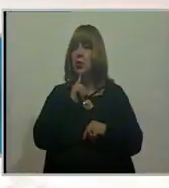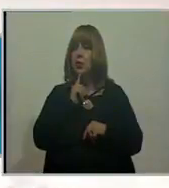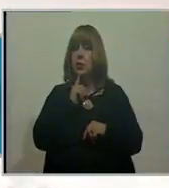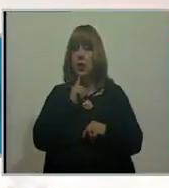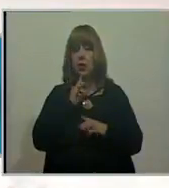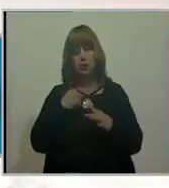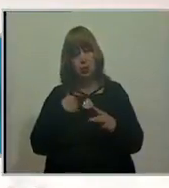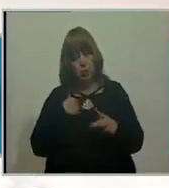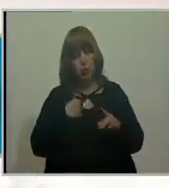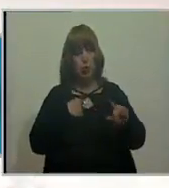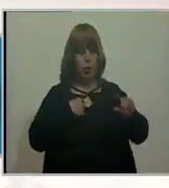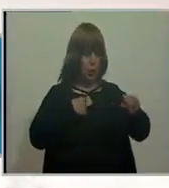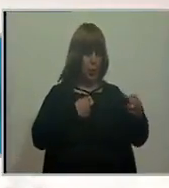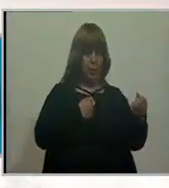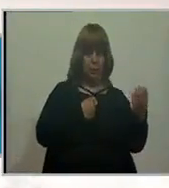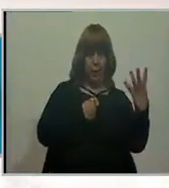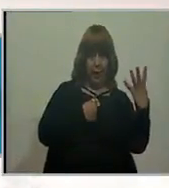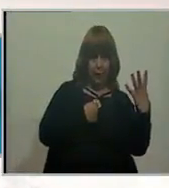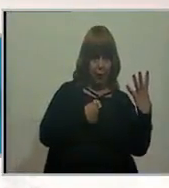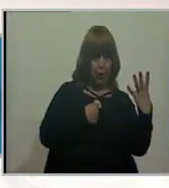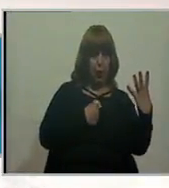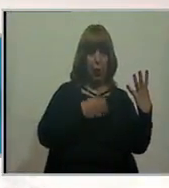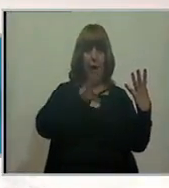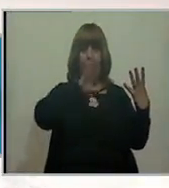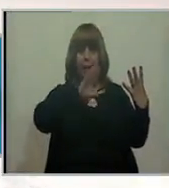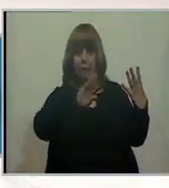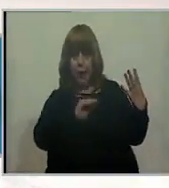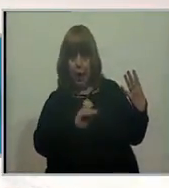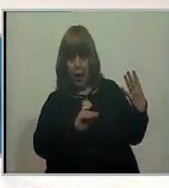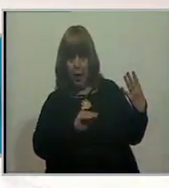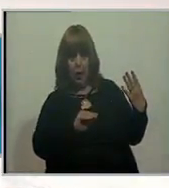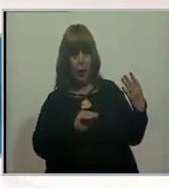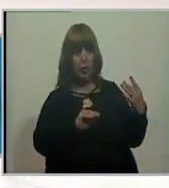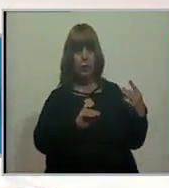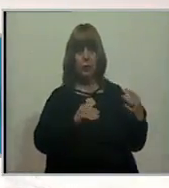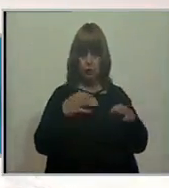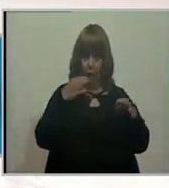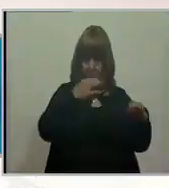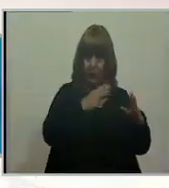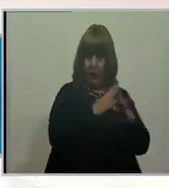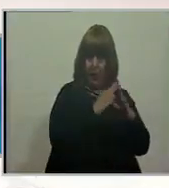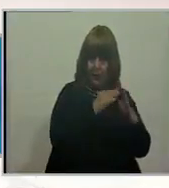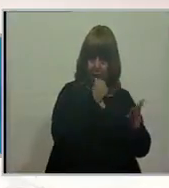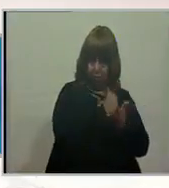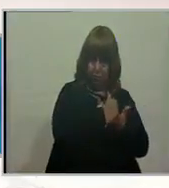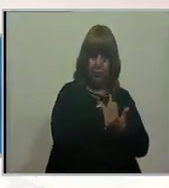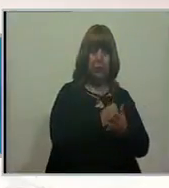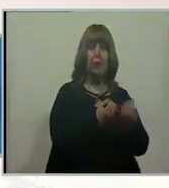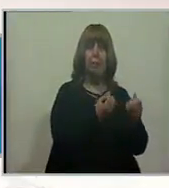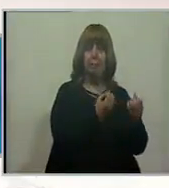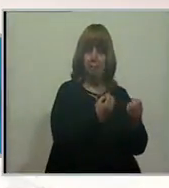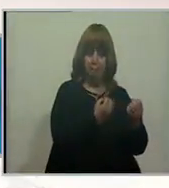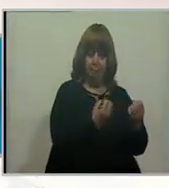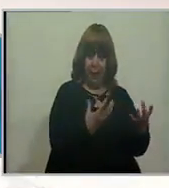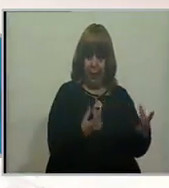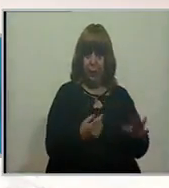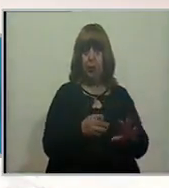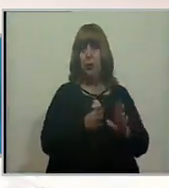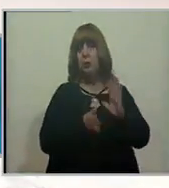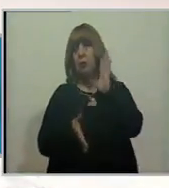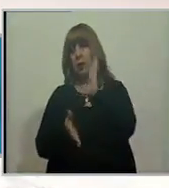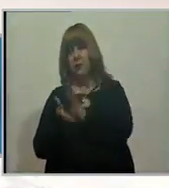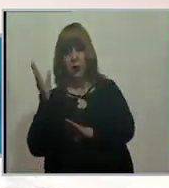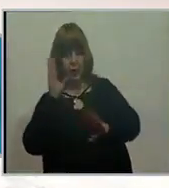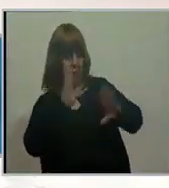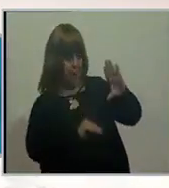Regulo. Si te vas, la apagás. Cuando volvés, la prendés. Sí, claro. Sí, regulo. Todo regulo, sí, lo mismo.